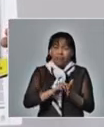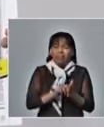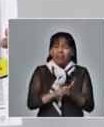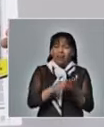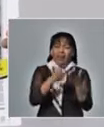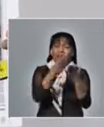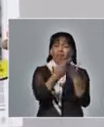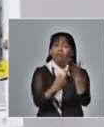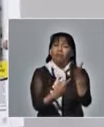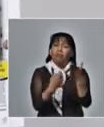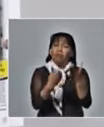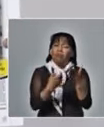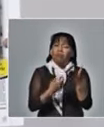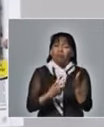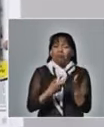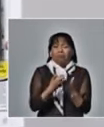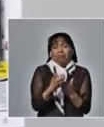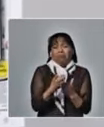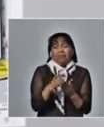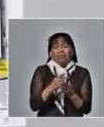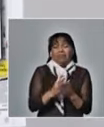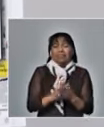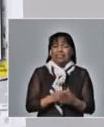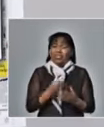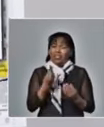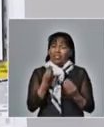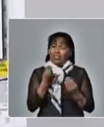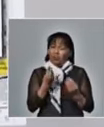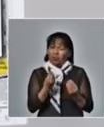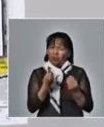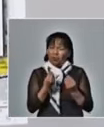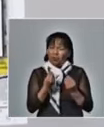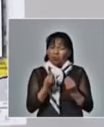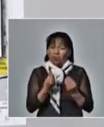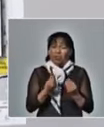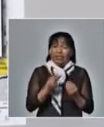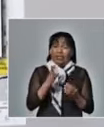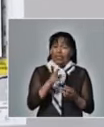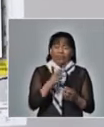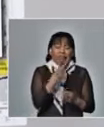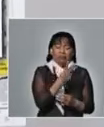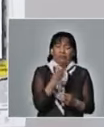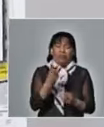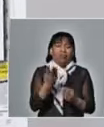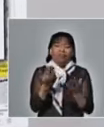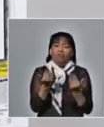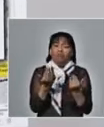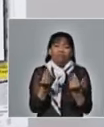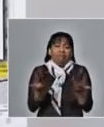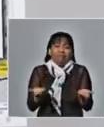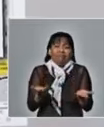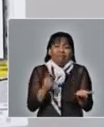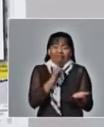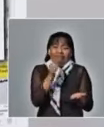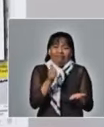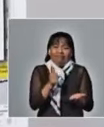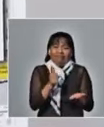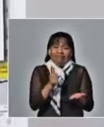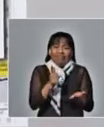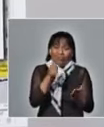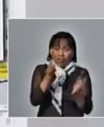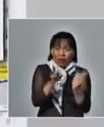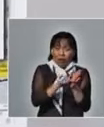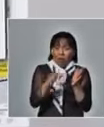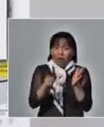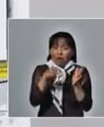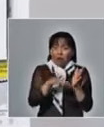8 columnas, gasta mucho, tiene propiedades por 25 millones de pesos que no declaró en su 3 de 3. Y no lo digo yo, lo dice el Universal y